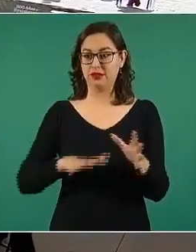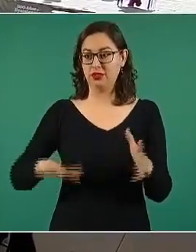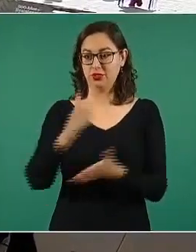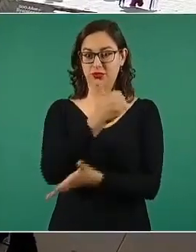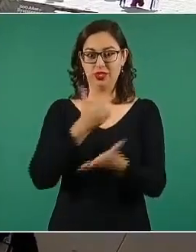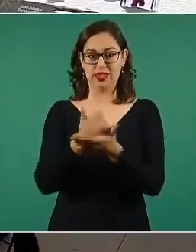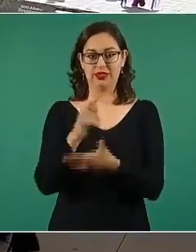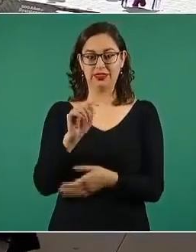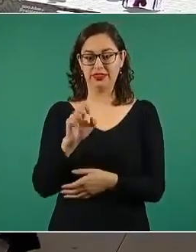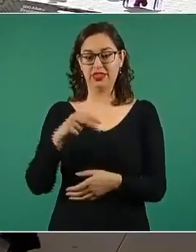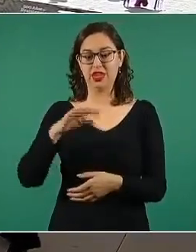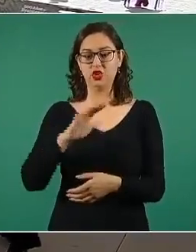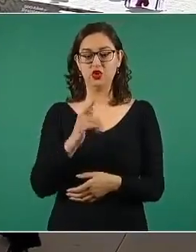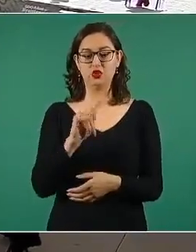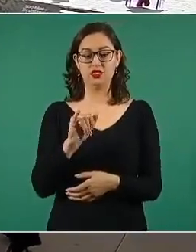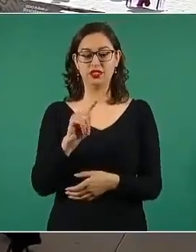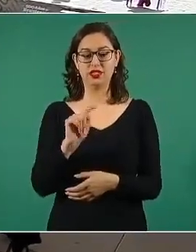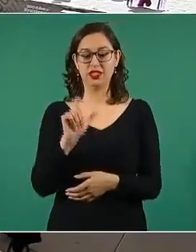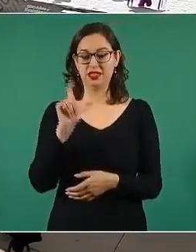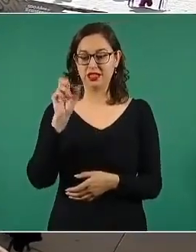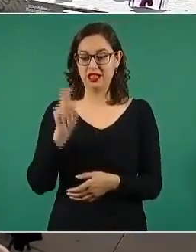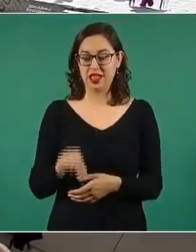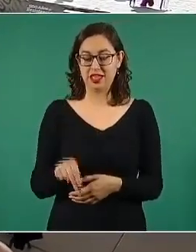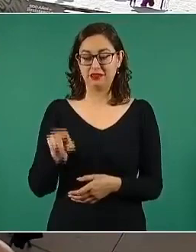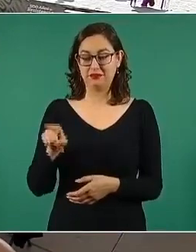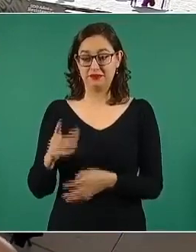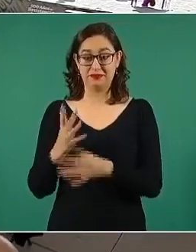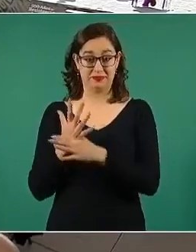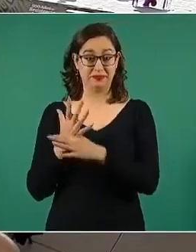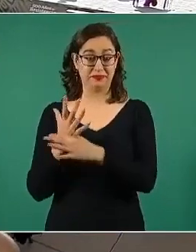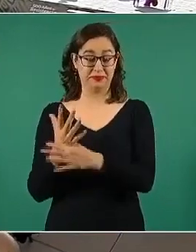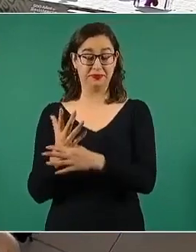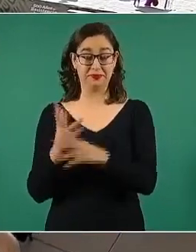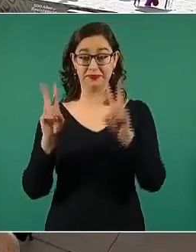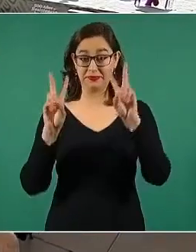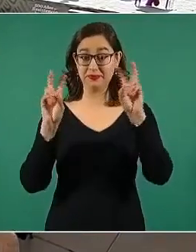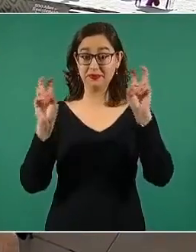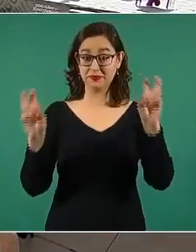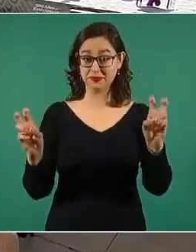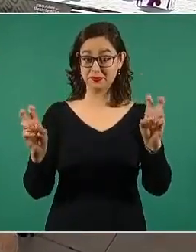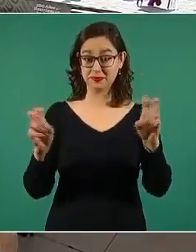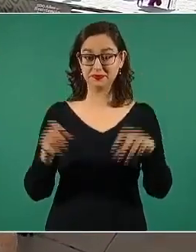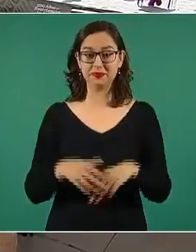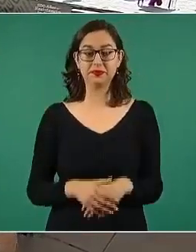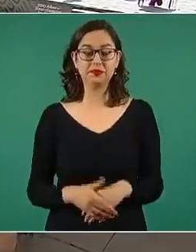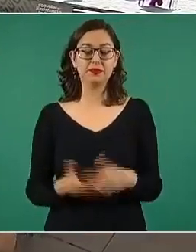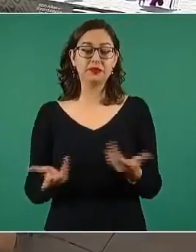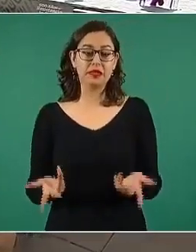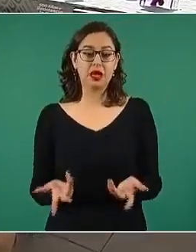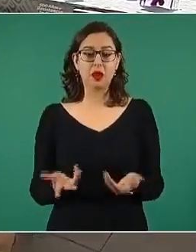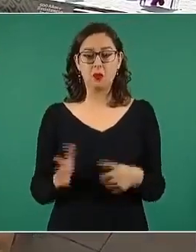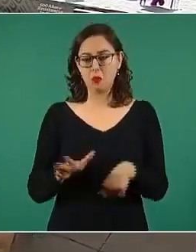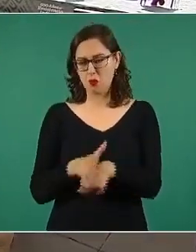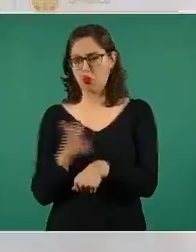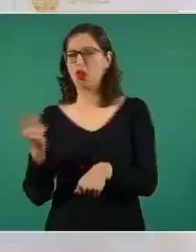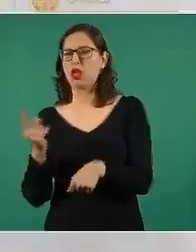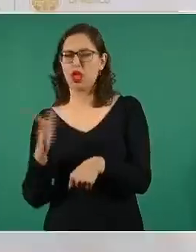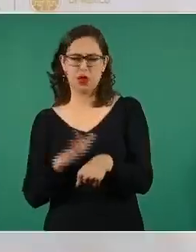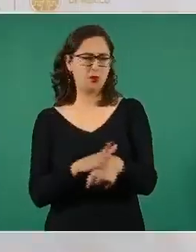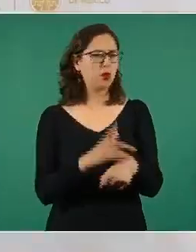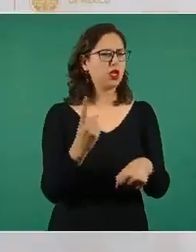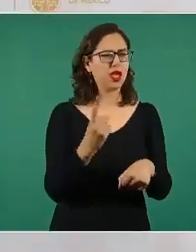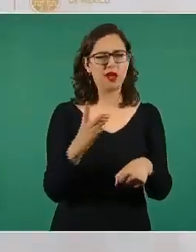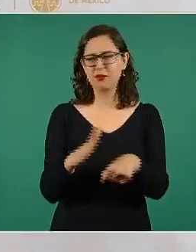empieza con la atinada advertencia de que, haciendo a un lado justificaciones de toda